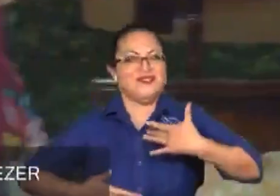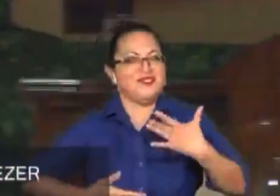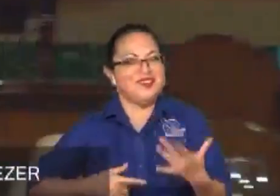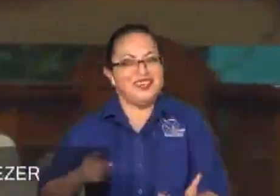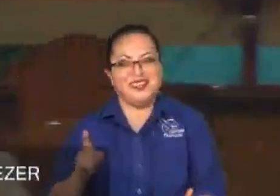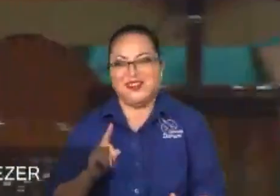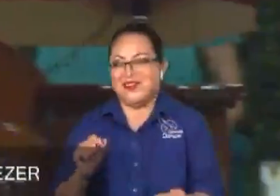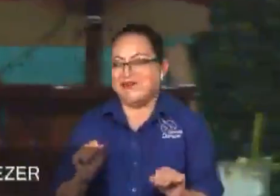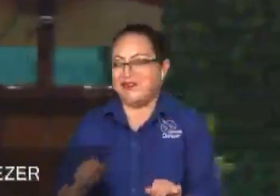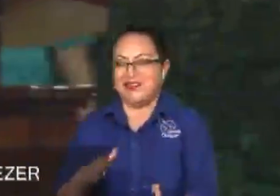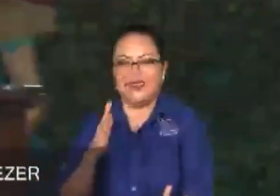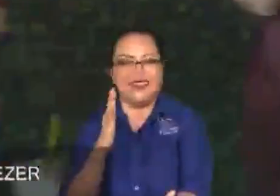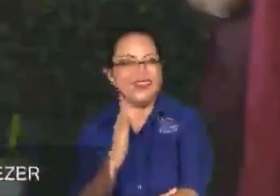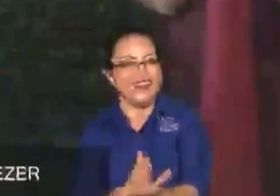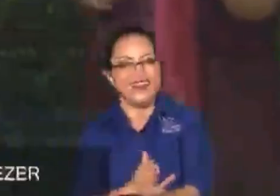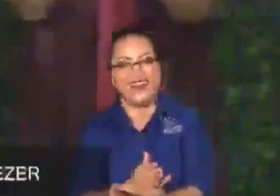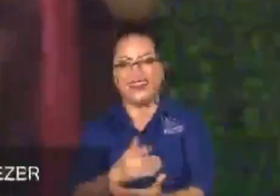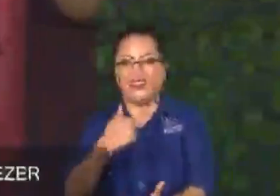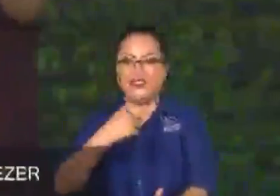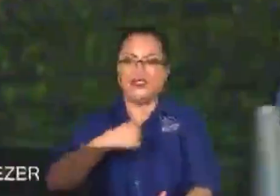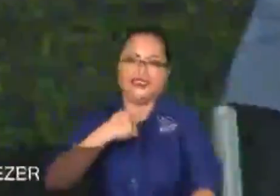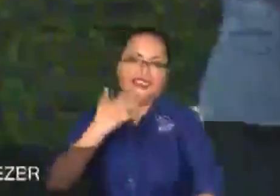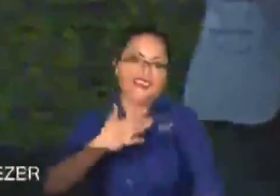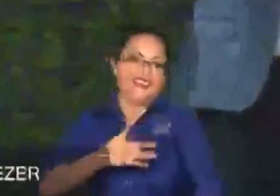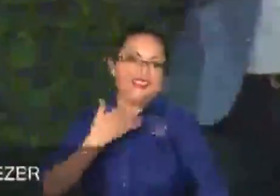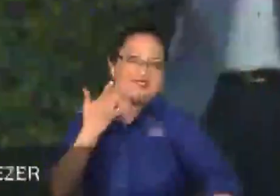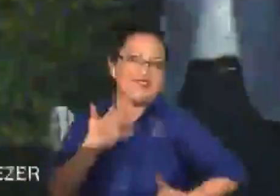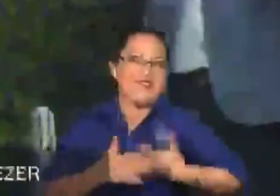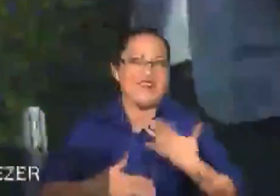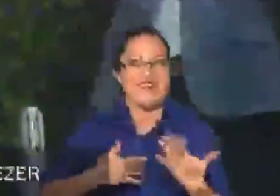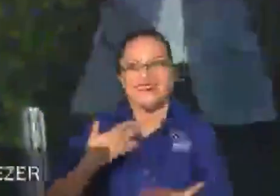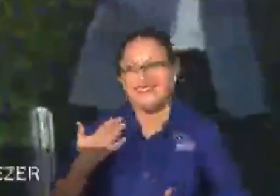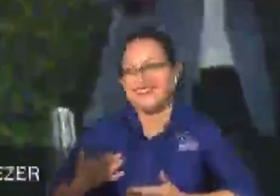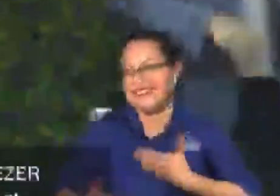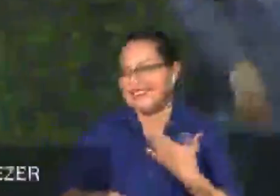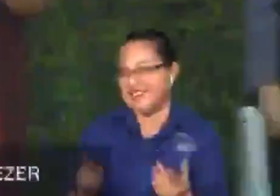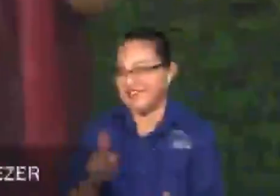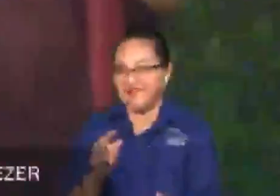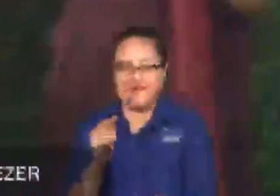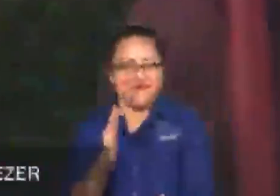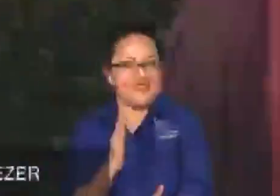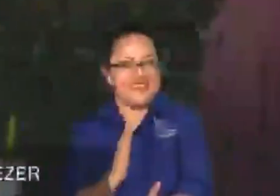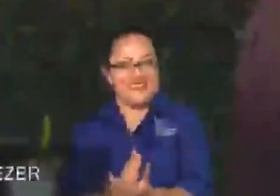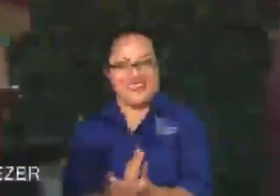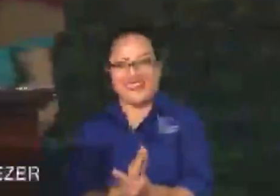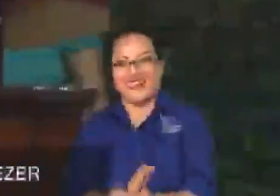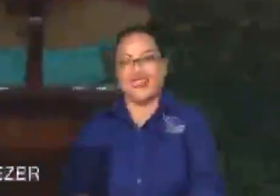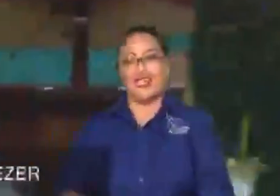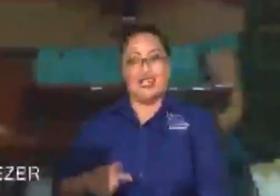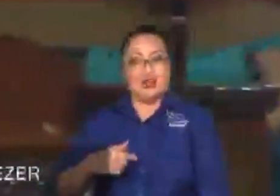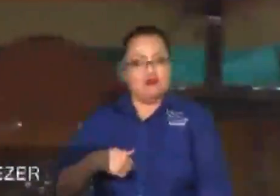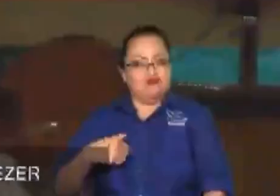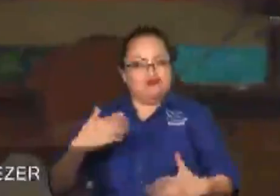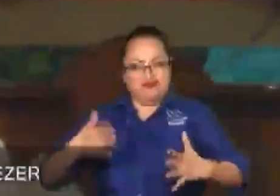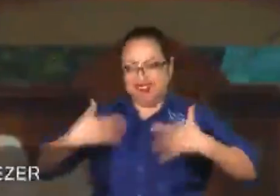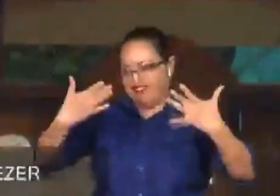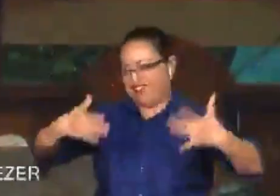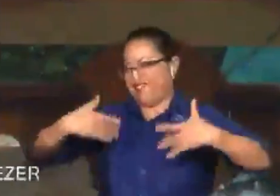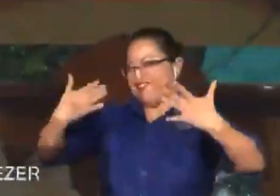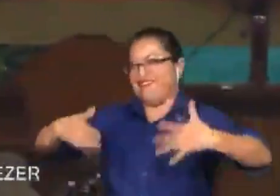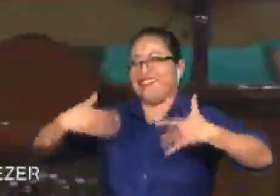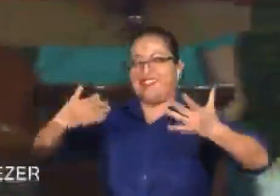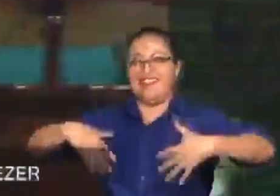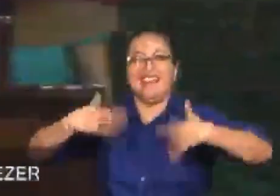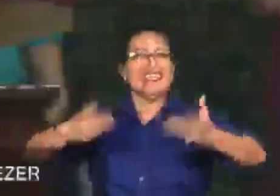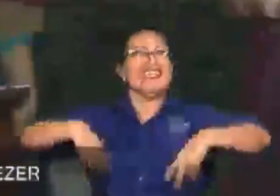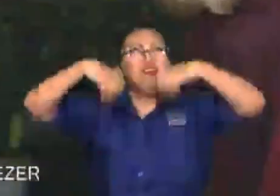que no puedo parar. Hay un gozo que no puedo parar. Son como ríos de agua viva, ríos de